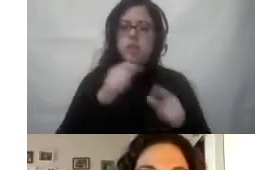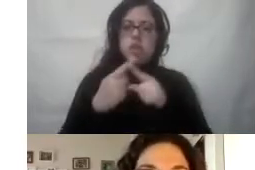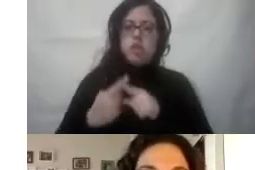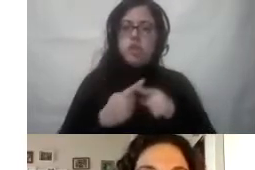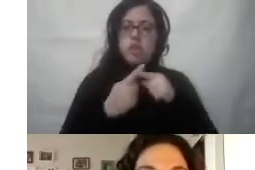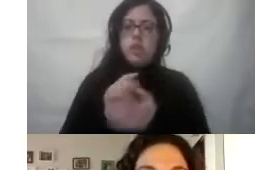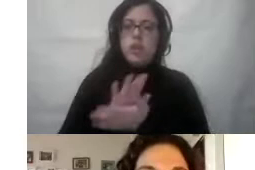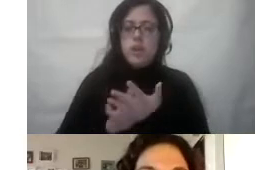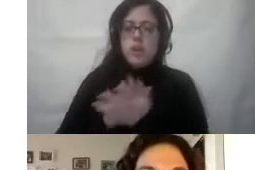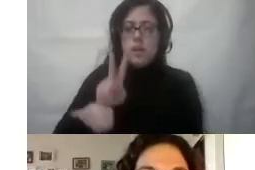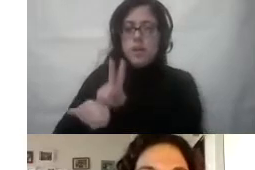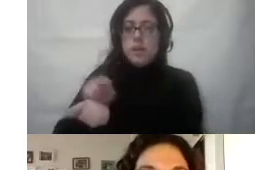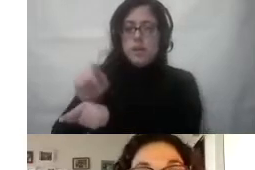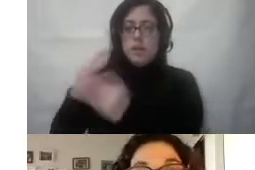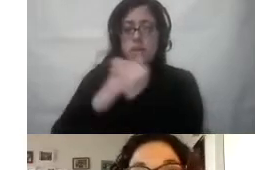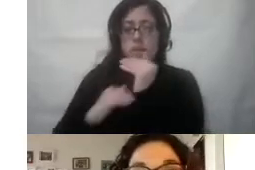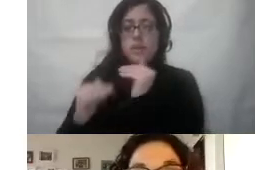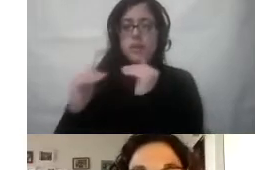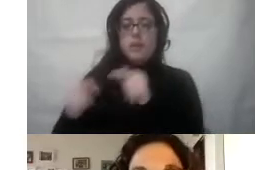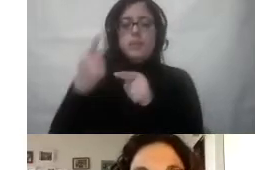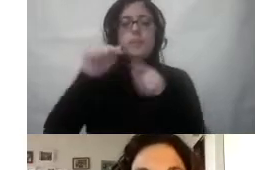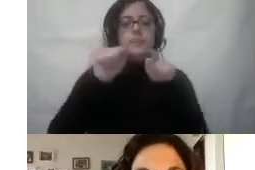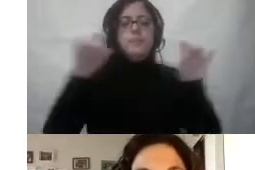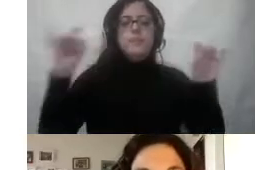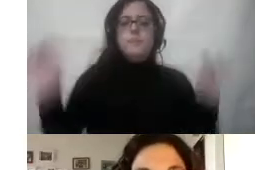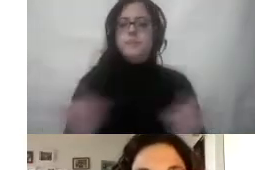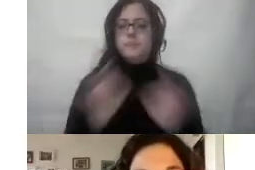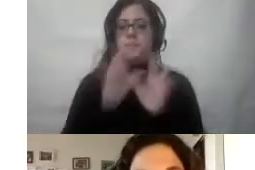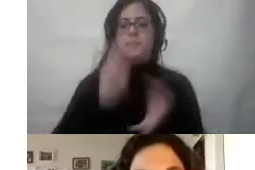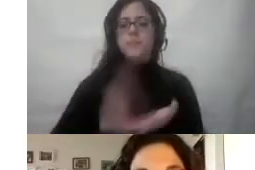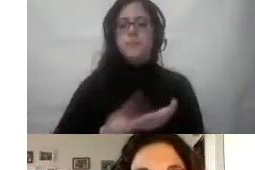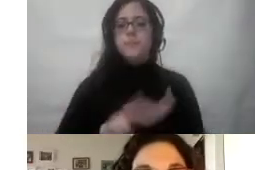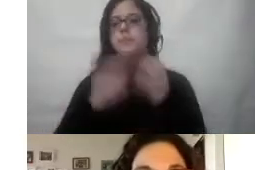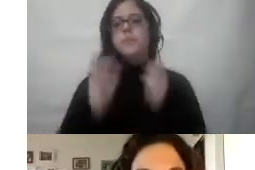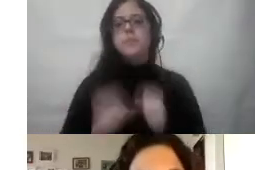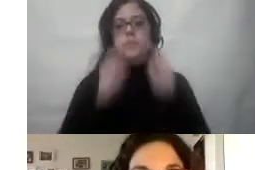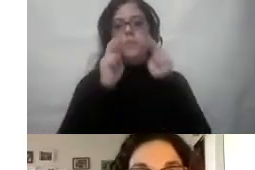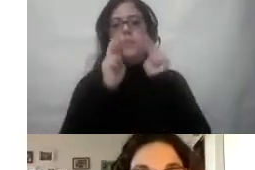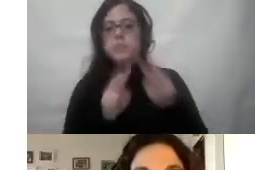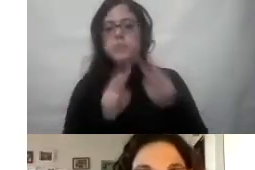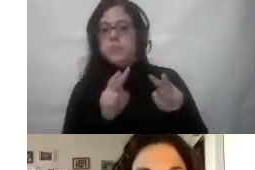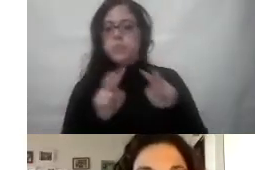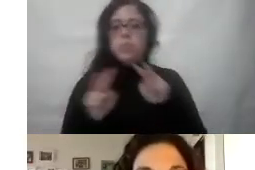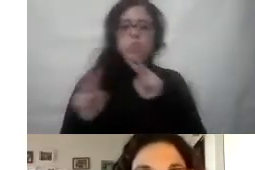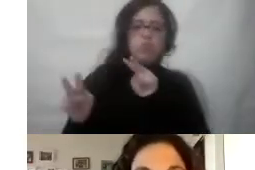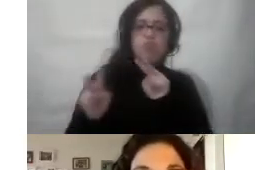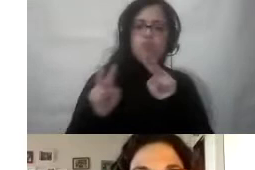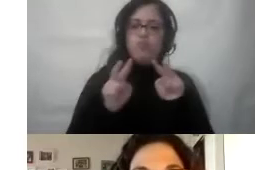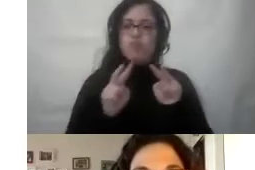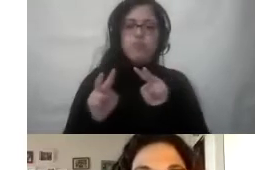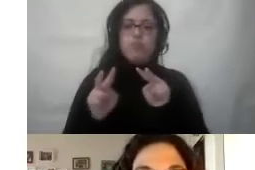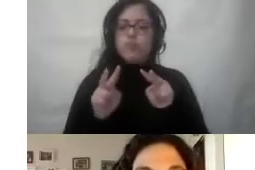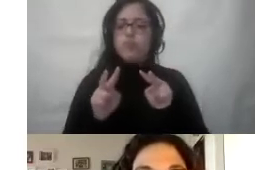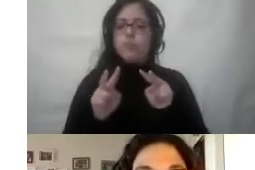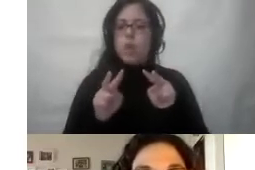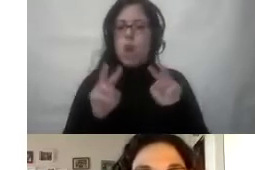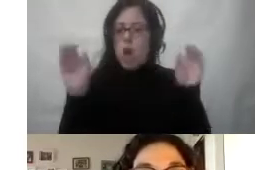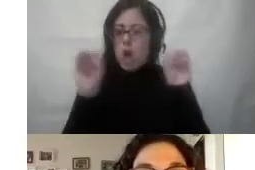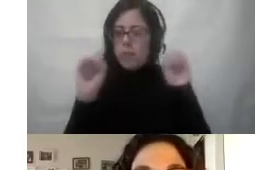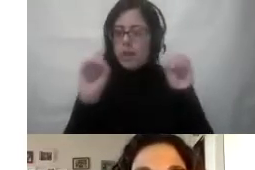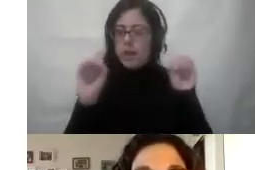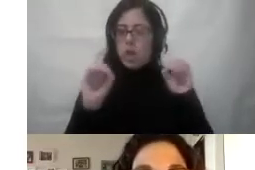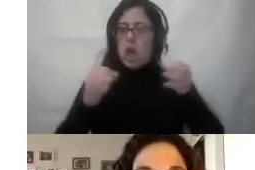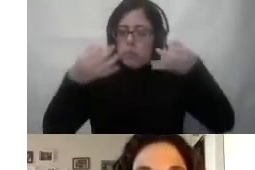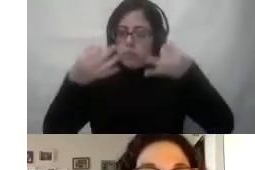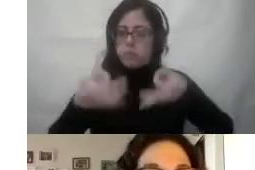aquella, esta posibilidad, ¿verdad?, de mirar detrás, digamos, de las cosas críticamente, y poder